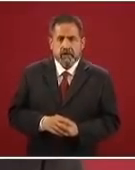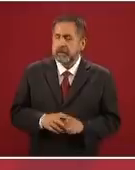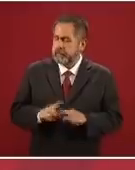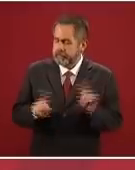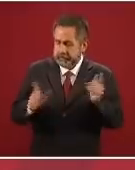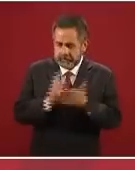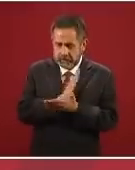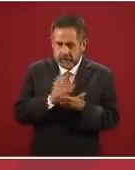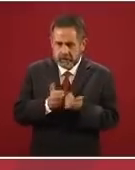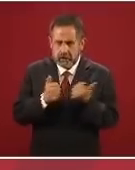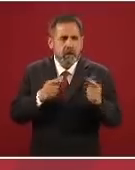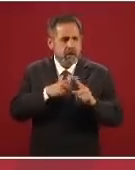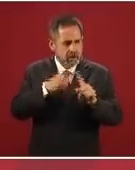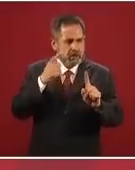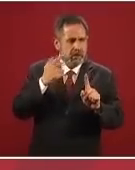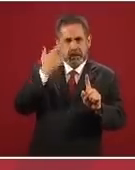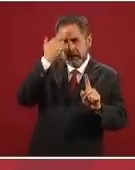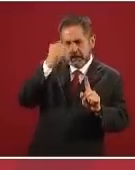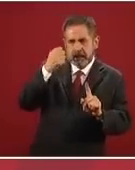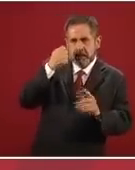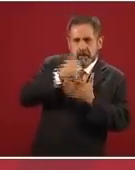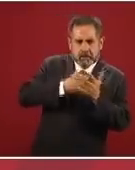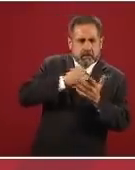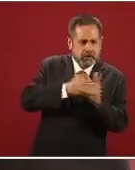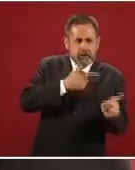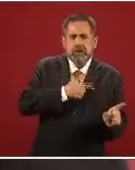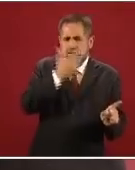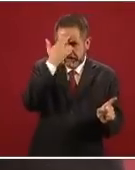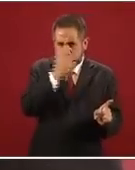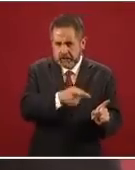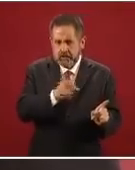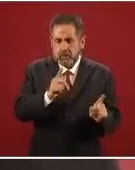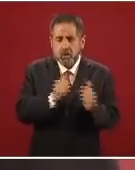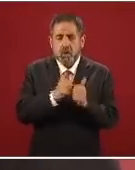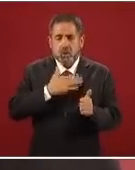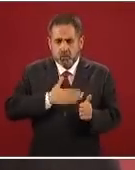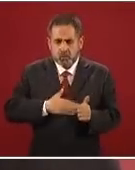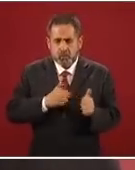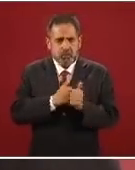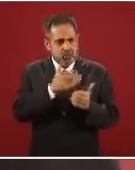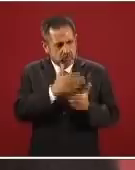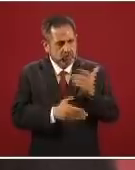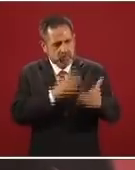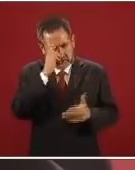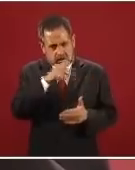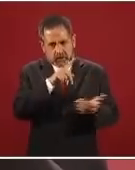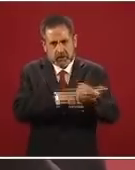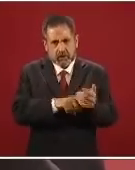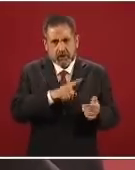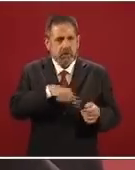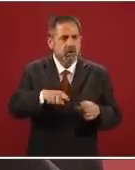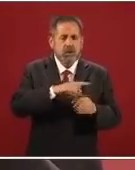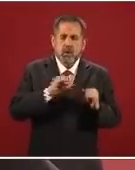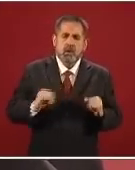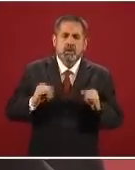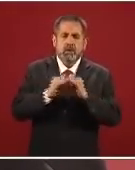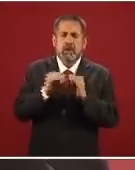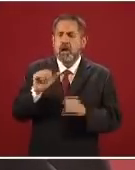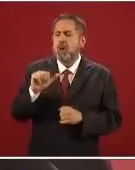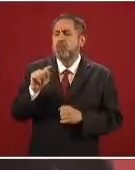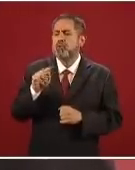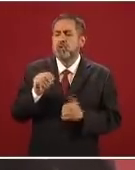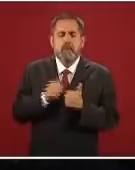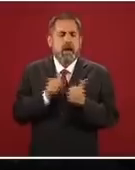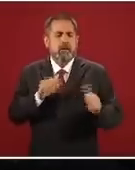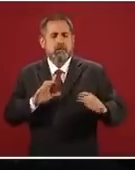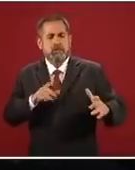distinguir, o sea, las causas justas, atenderlas, con todo respeto, porque se trata de una institución autónoma,